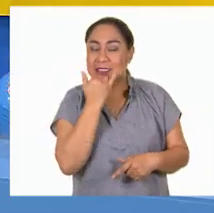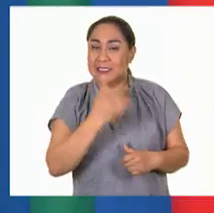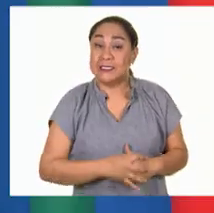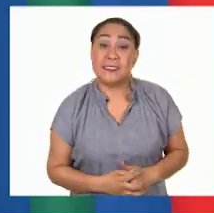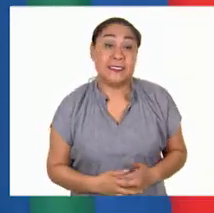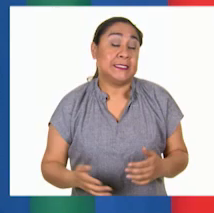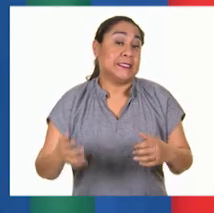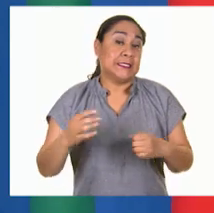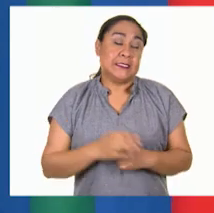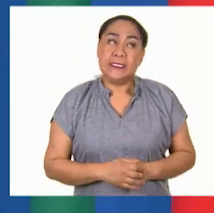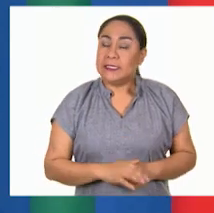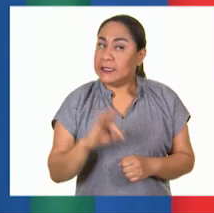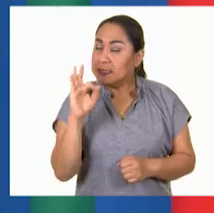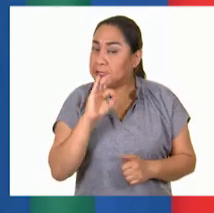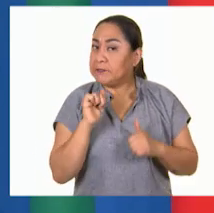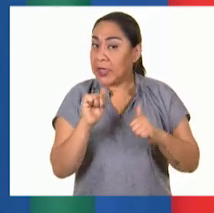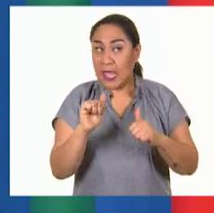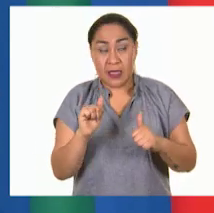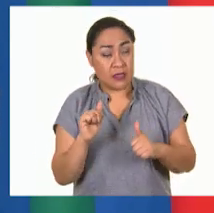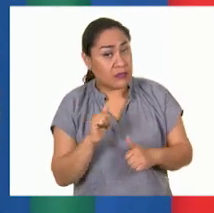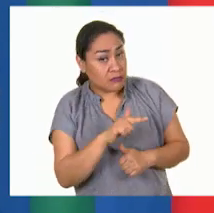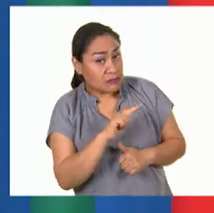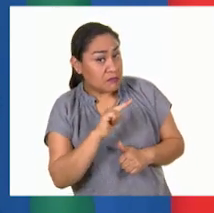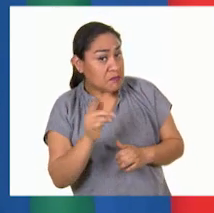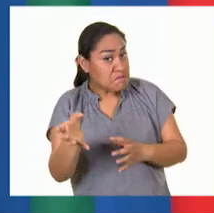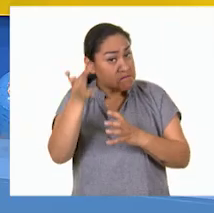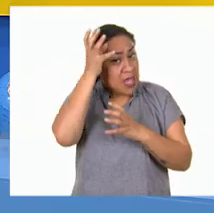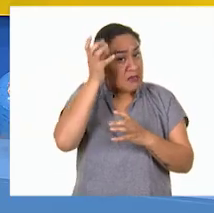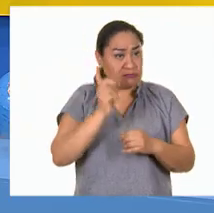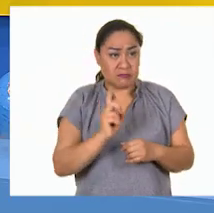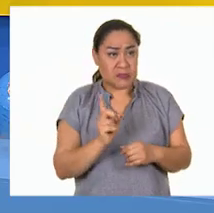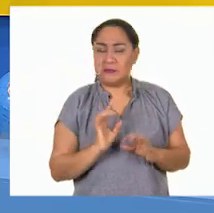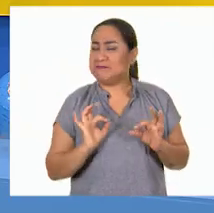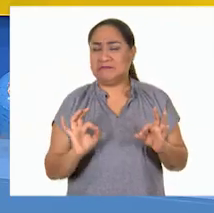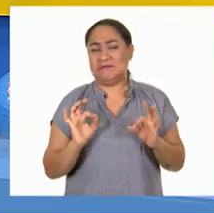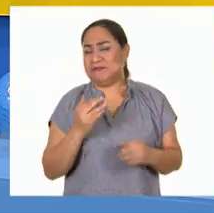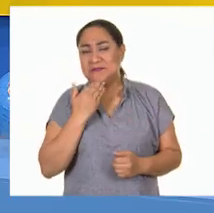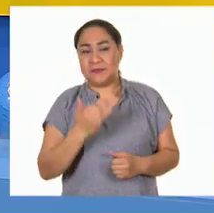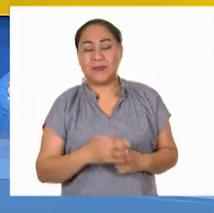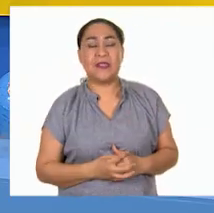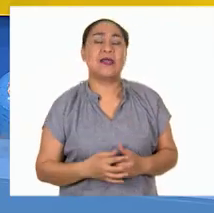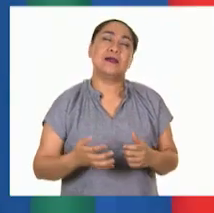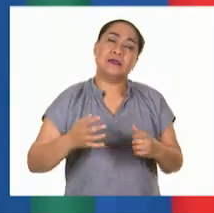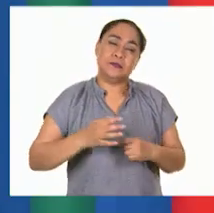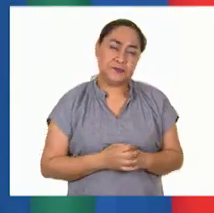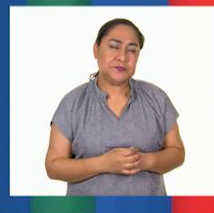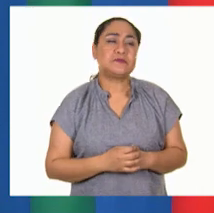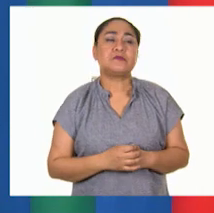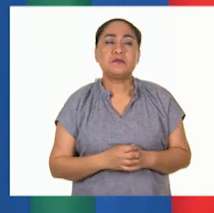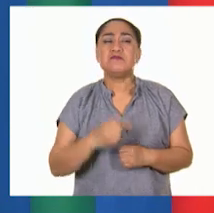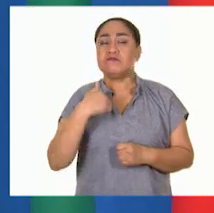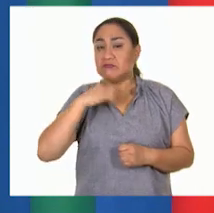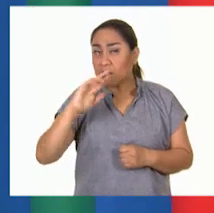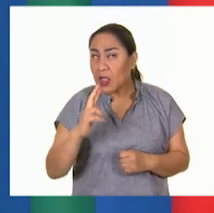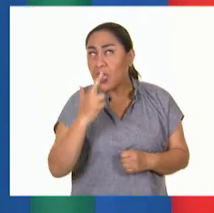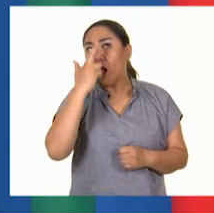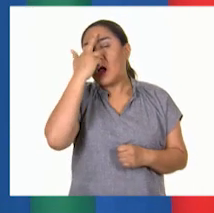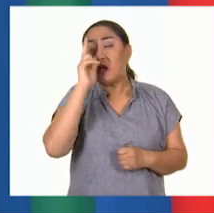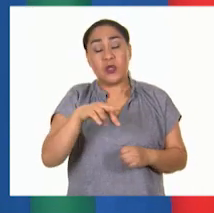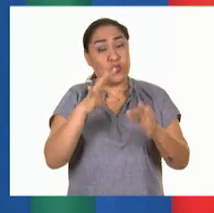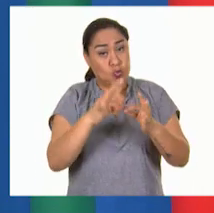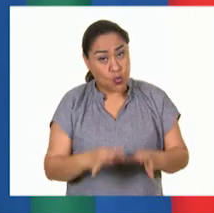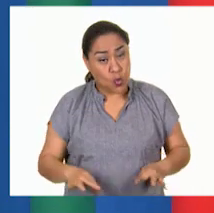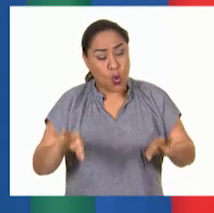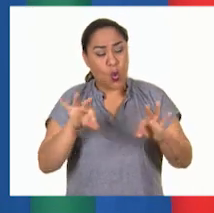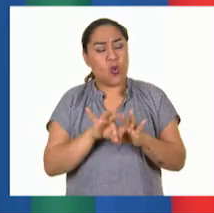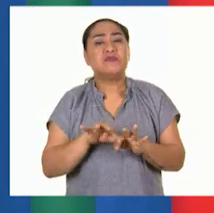ojalá nadie haya salido lastimado. ¿Estás bien? ¿No te alcanzó a pegar? Todo bien. Ay, me recordó lo importante que es